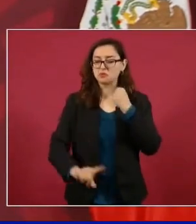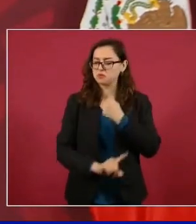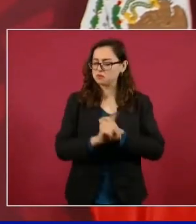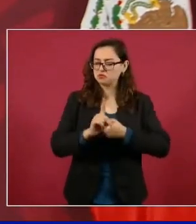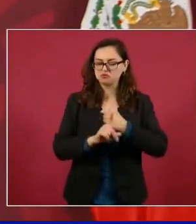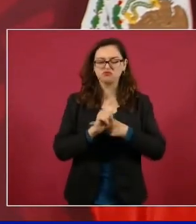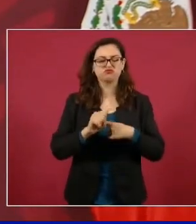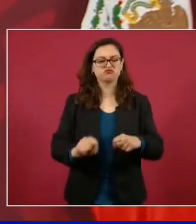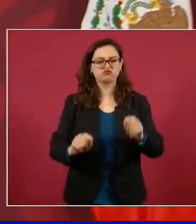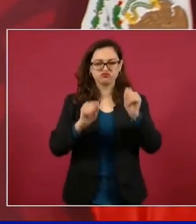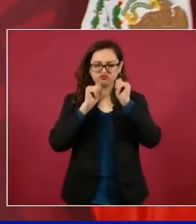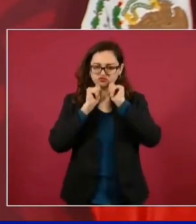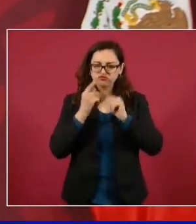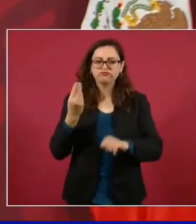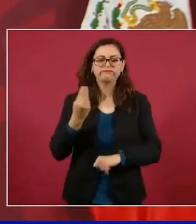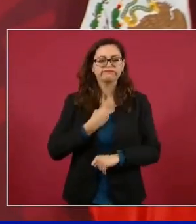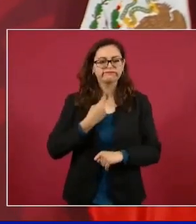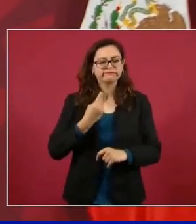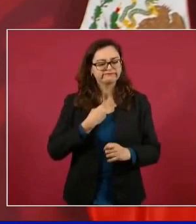pero